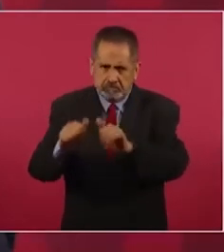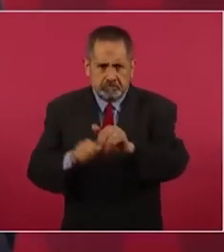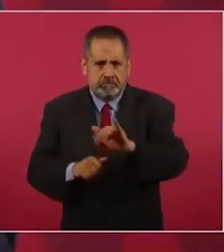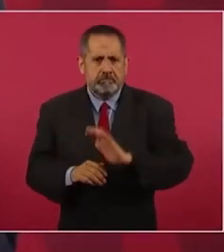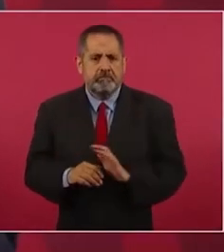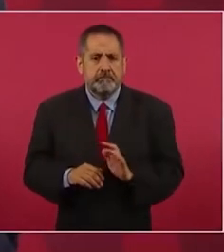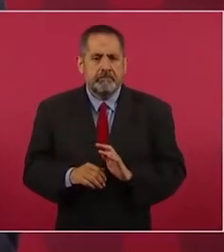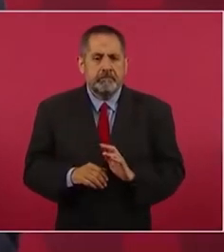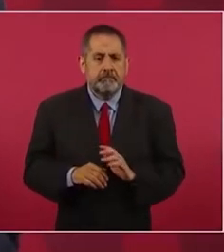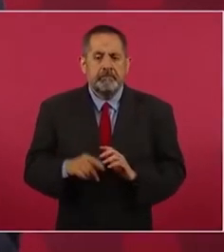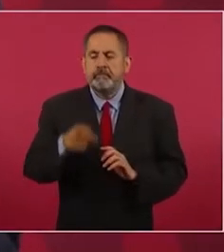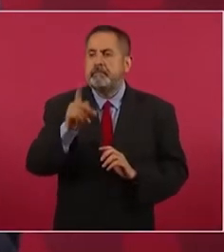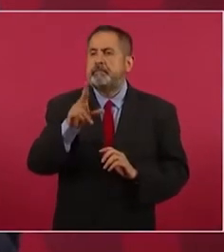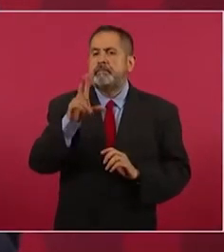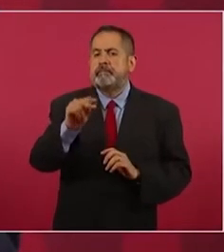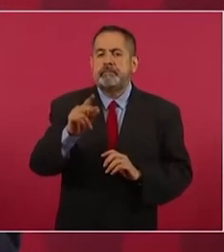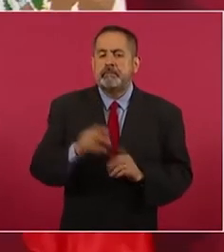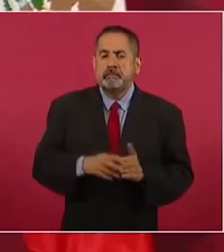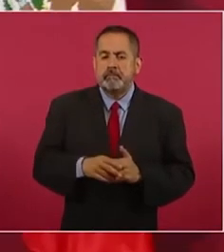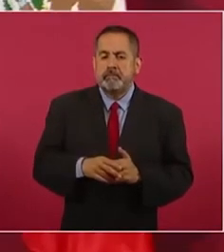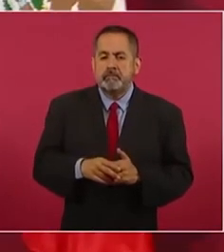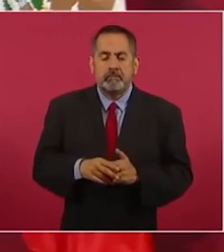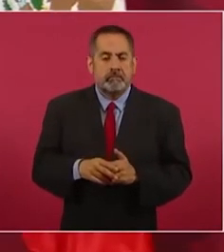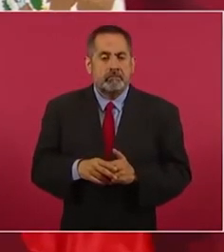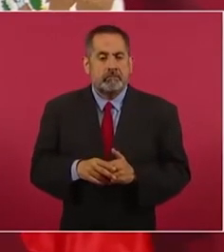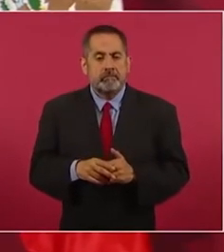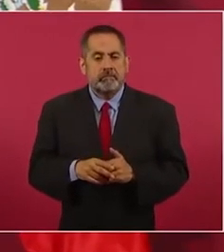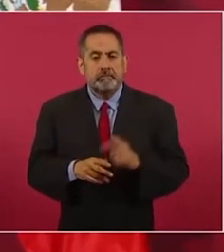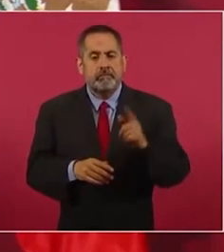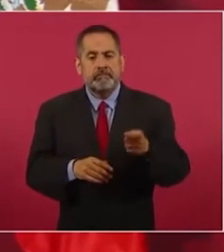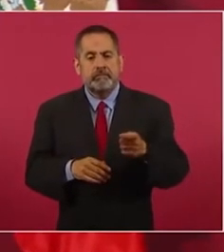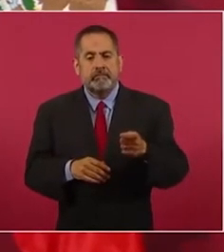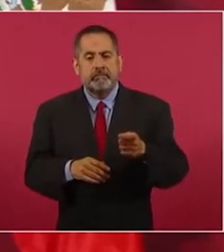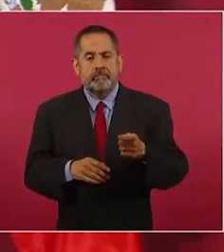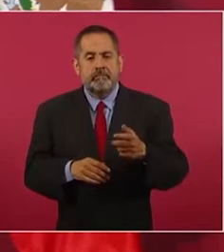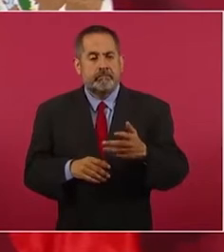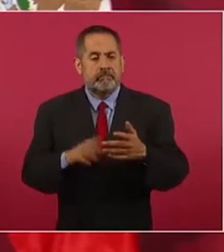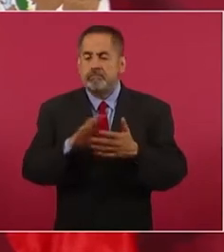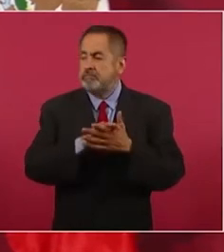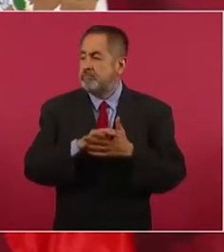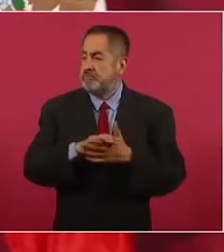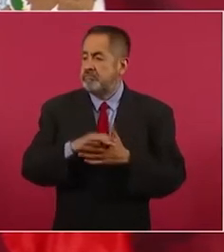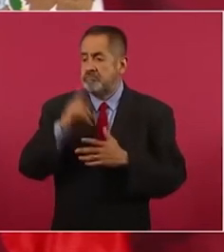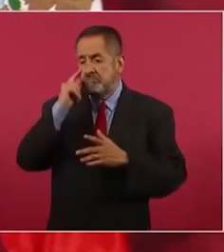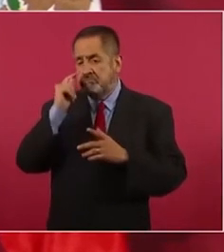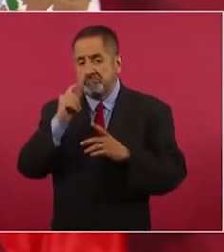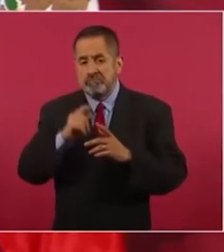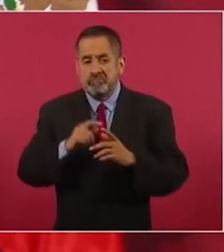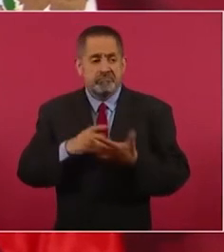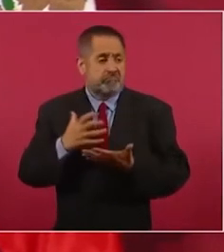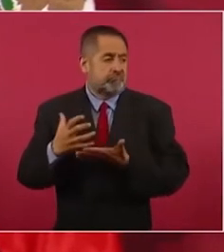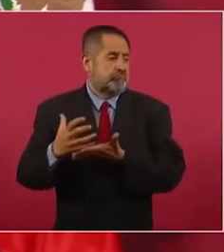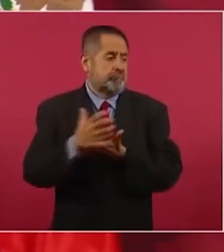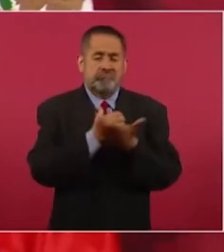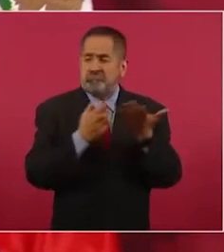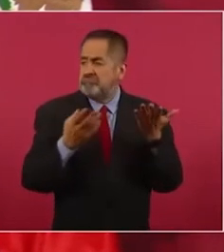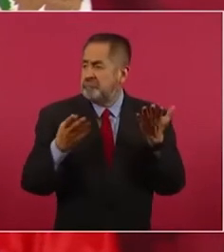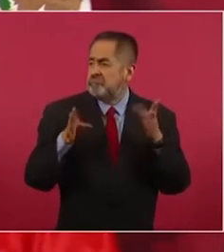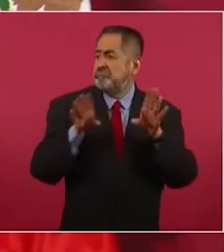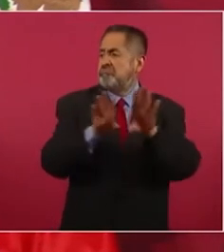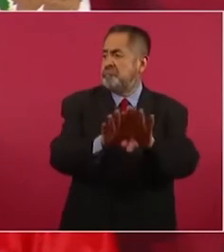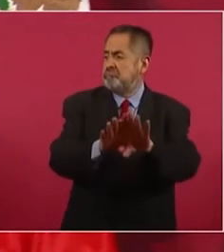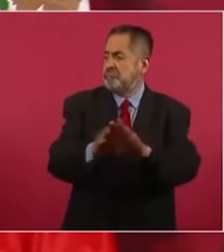Pero no es, a ver, yo tomo la torre de Pemex porque a mí me tienen que dar los contratos